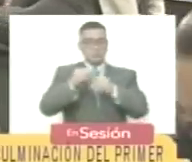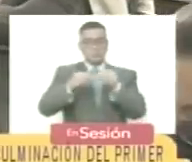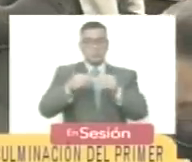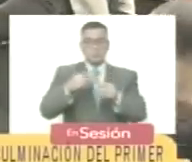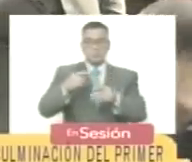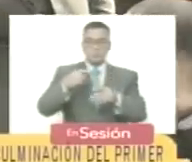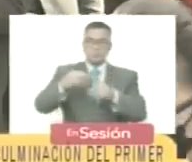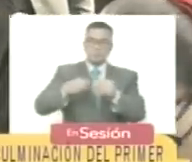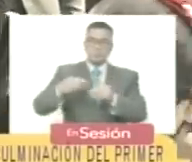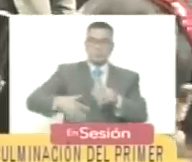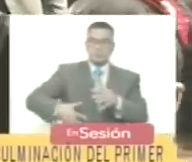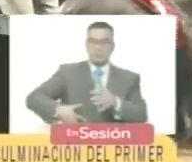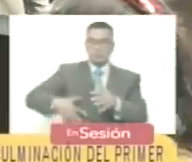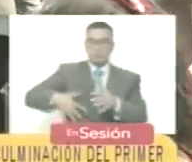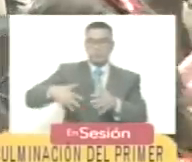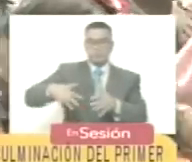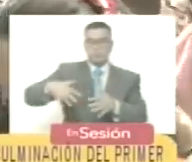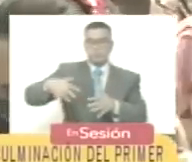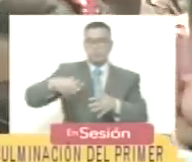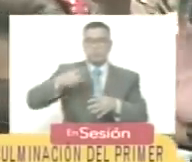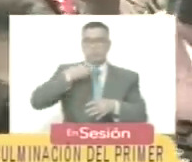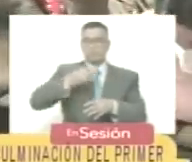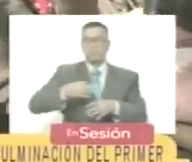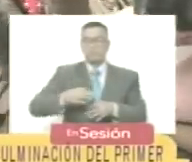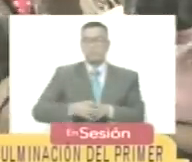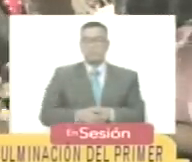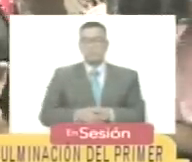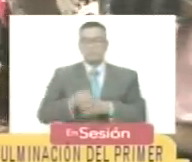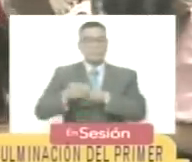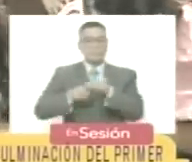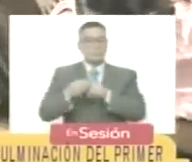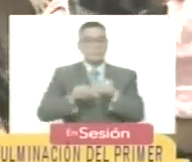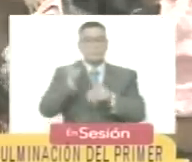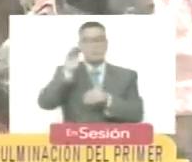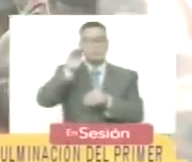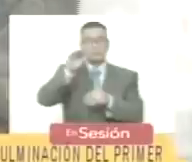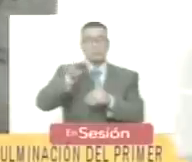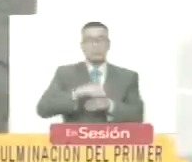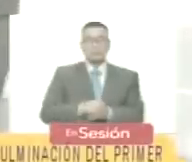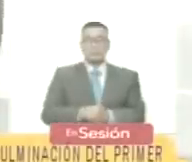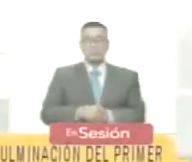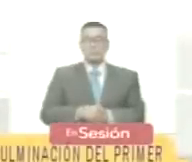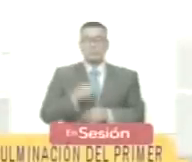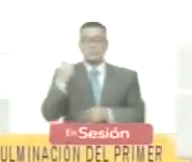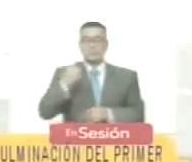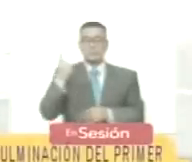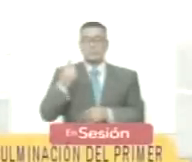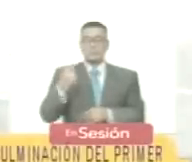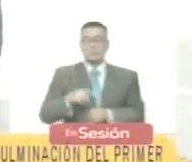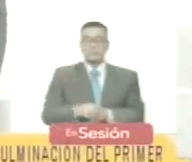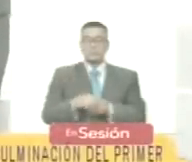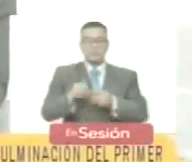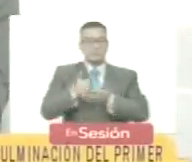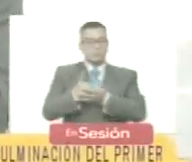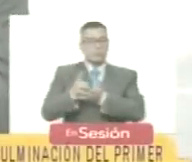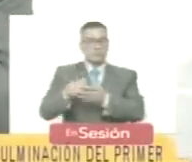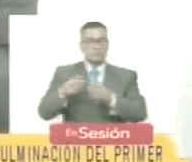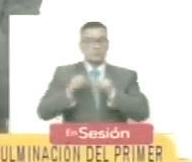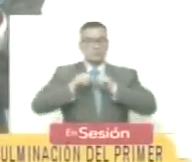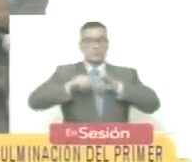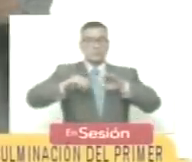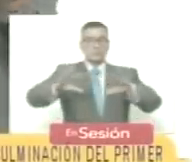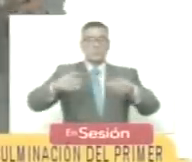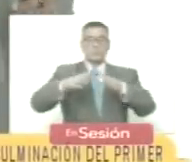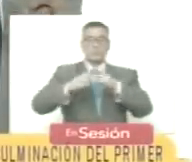genere, que se está generando y que seguramente se generará en el futuro, solo sirve para que sea distribuida